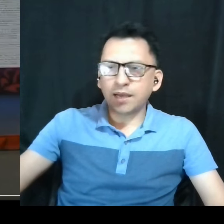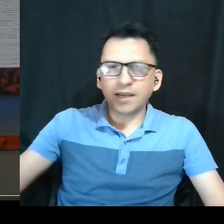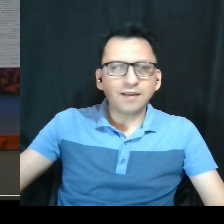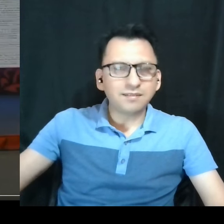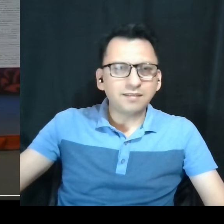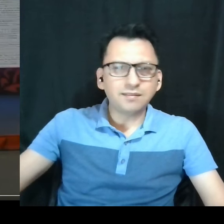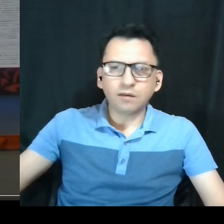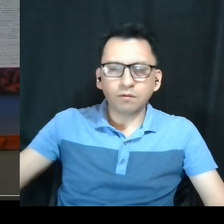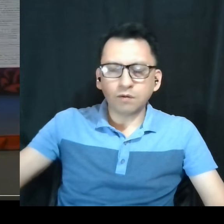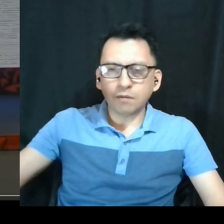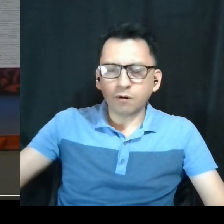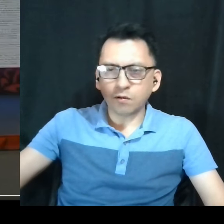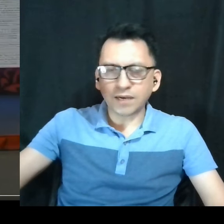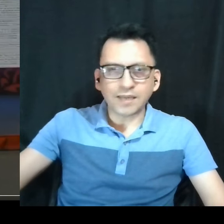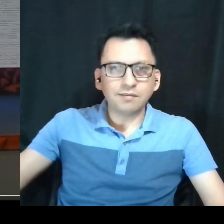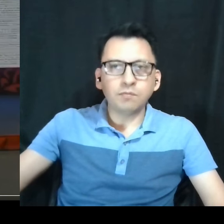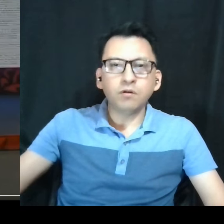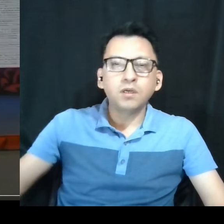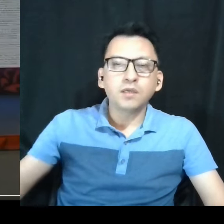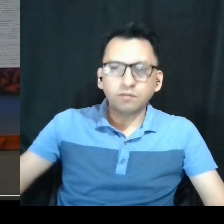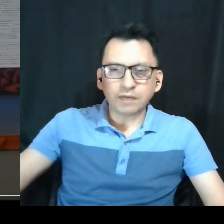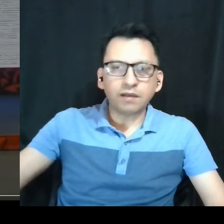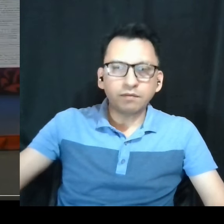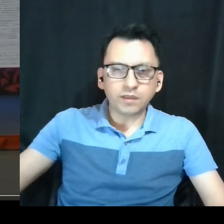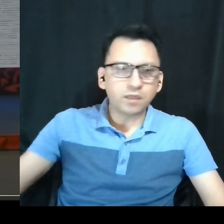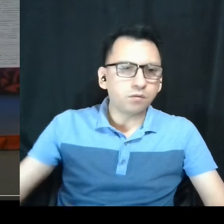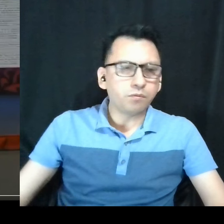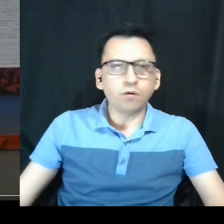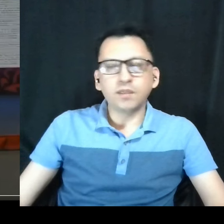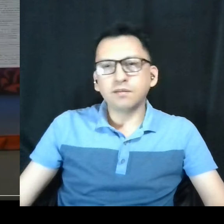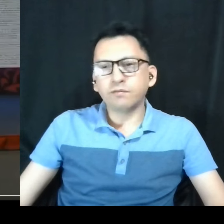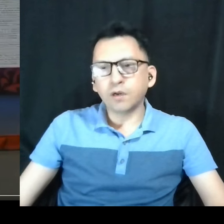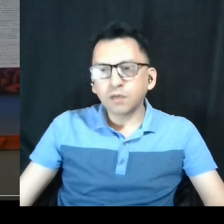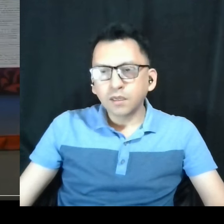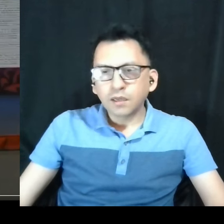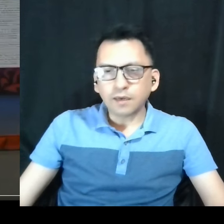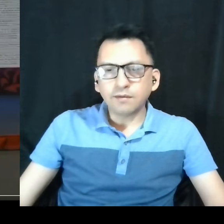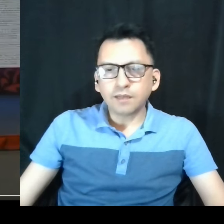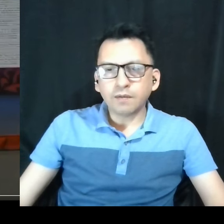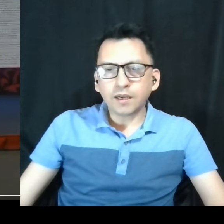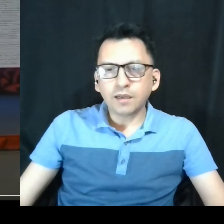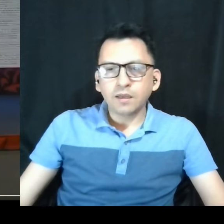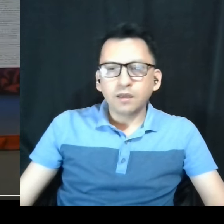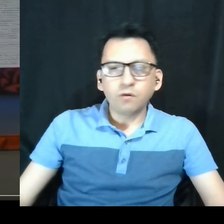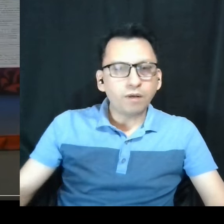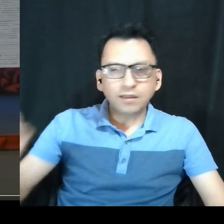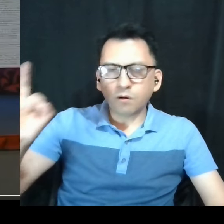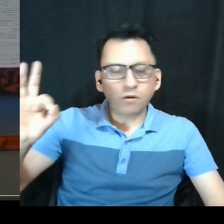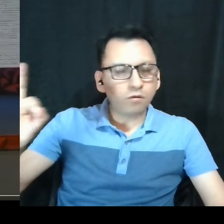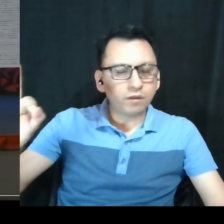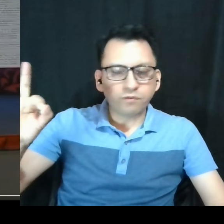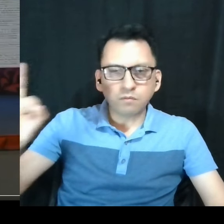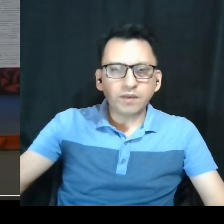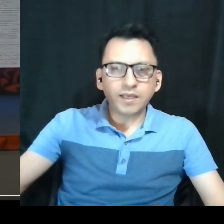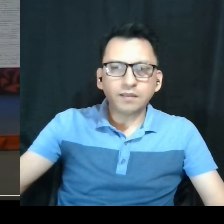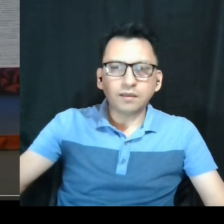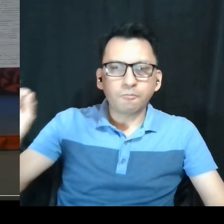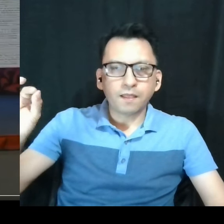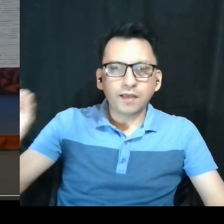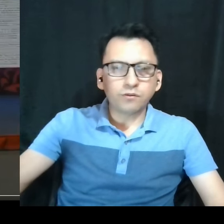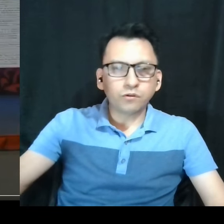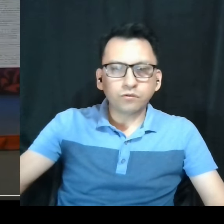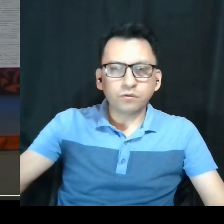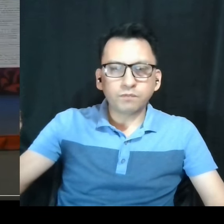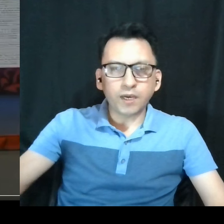a un Aguilar sincer un abogado carísimo que lo estaba defendiendo por lo del desafuero a cabeza de vaca y un cuat lo dijo de forma